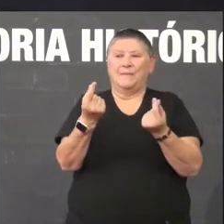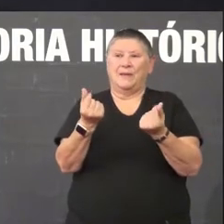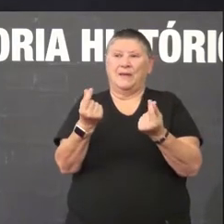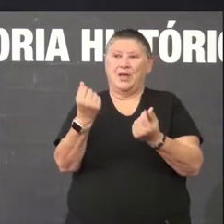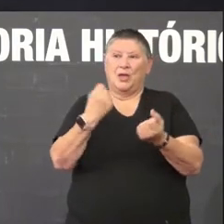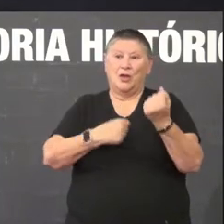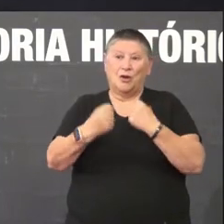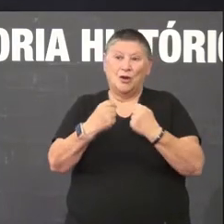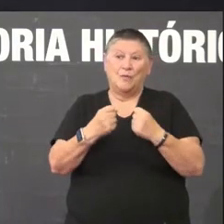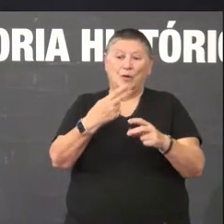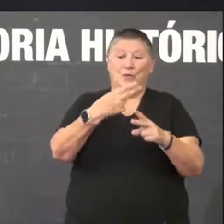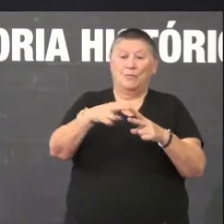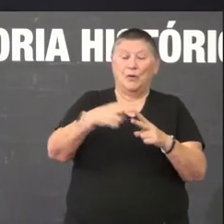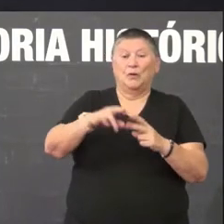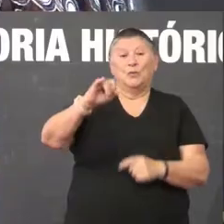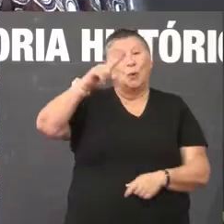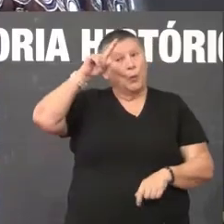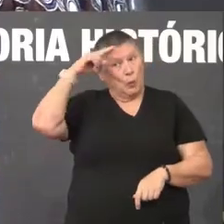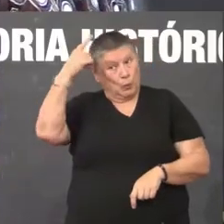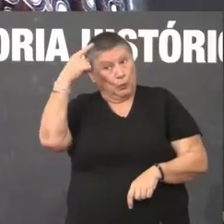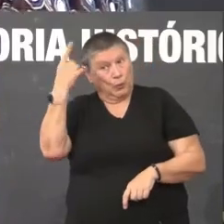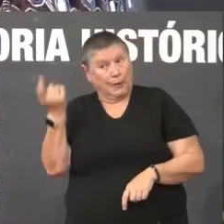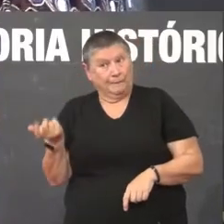cultural. E é así